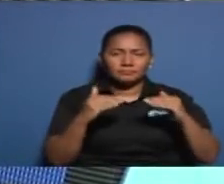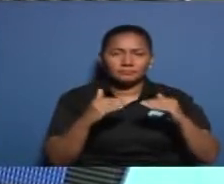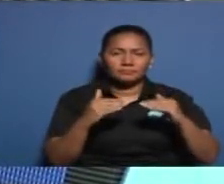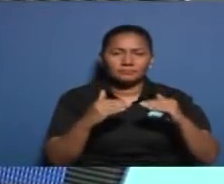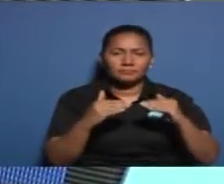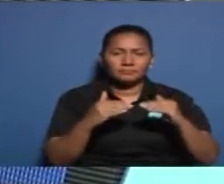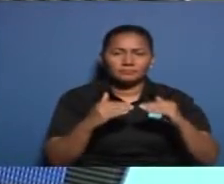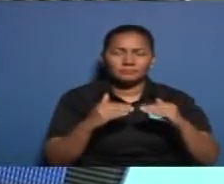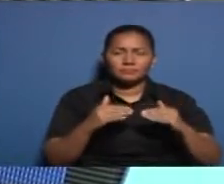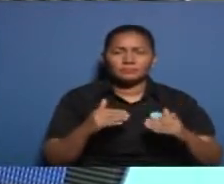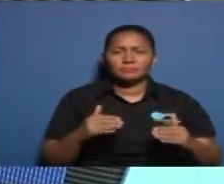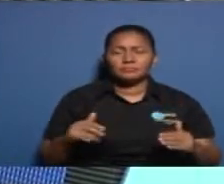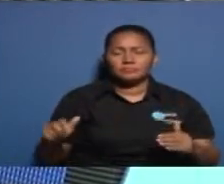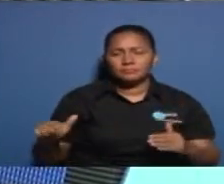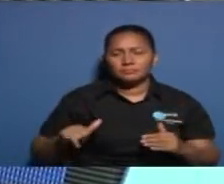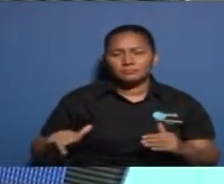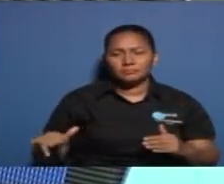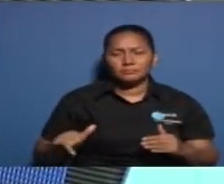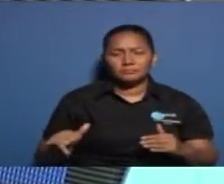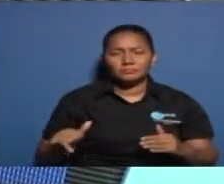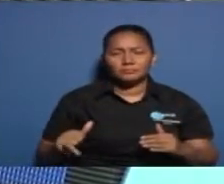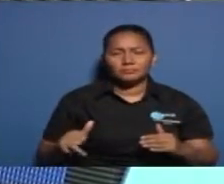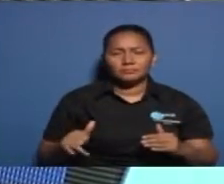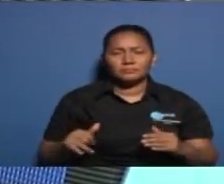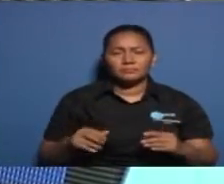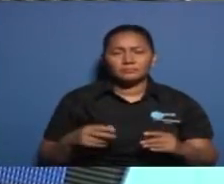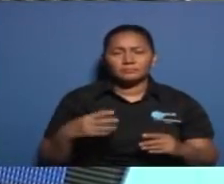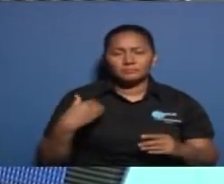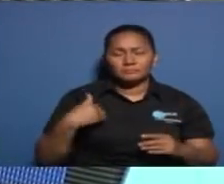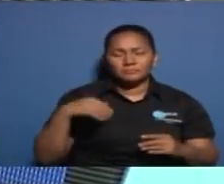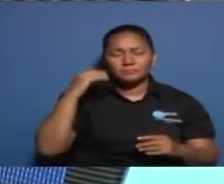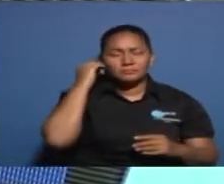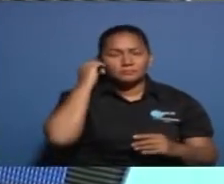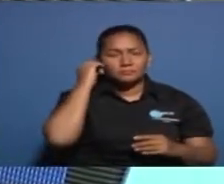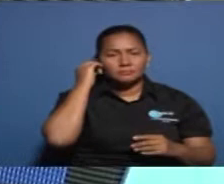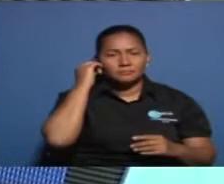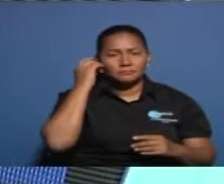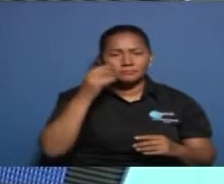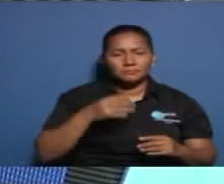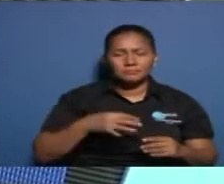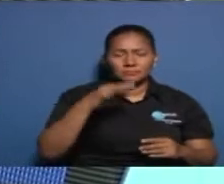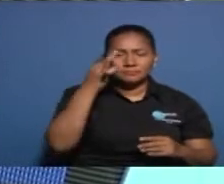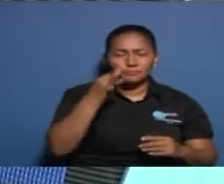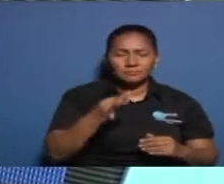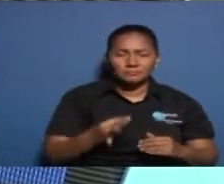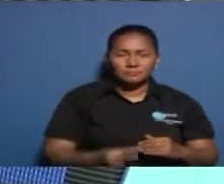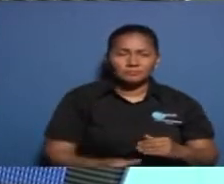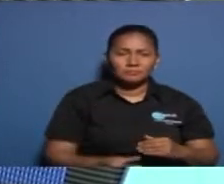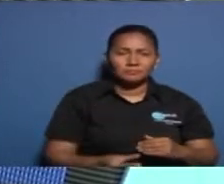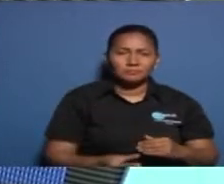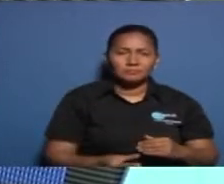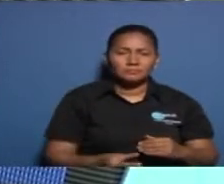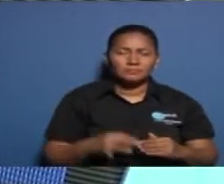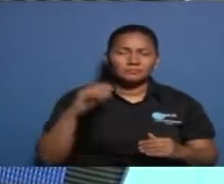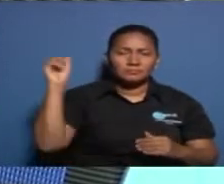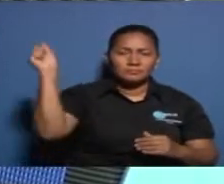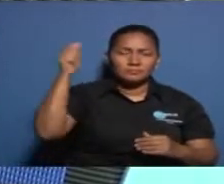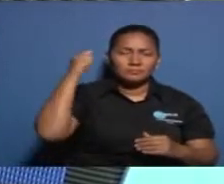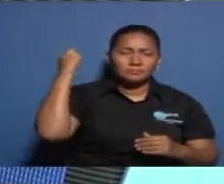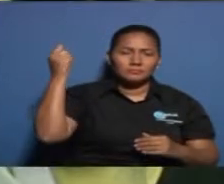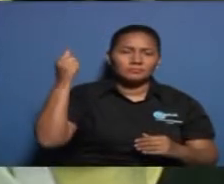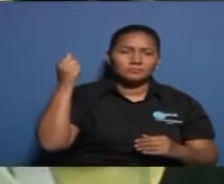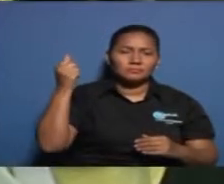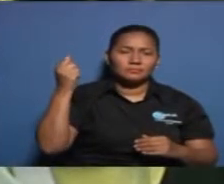dar a cada cual lo que le corresponde es un factor decisivo para poder alcanzar el desarrollo humano sostenible que sería entonces el